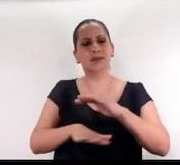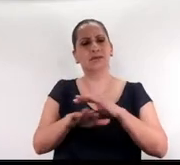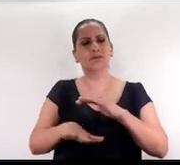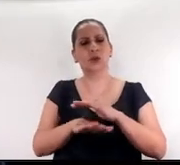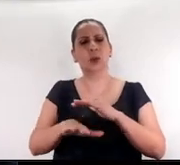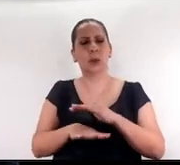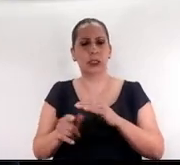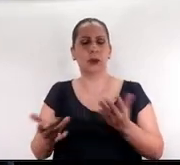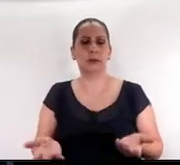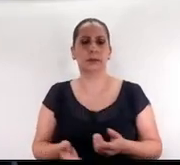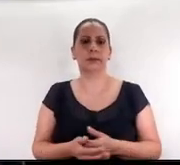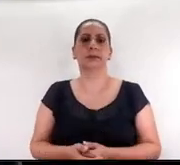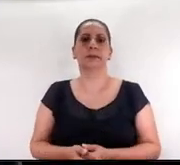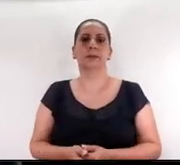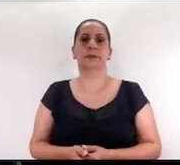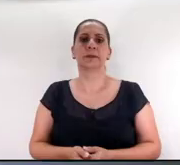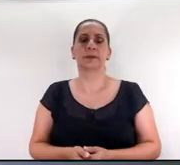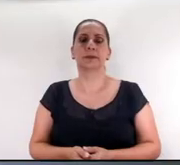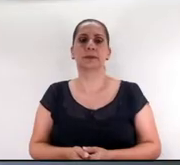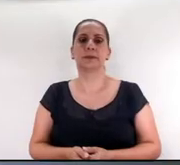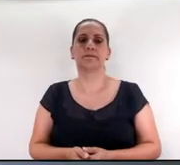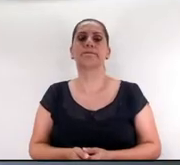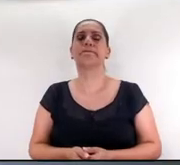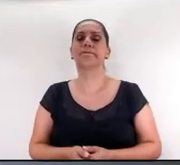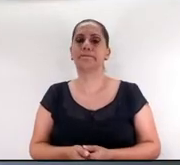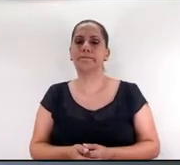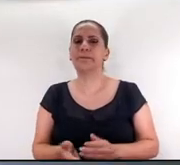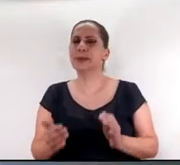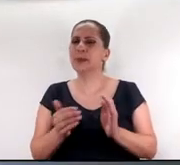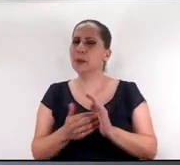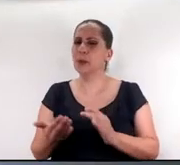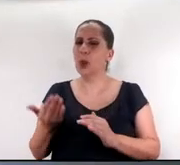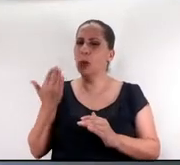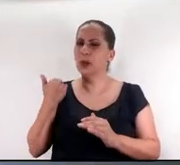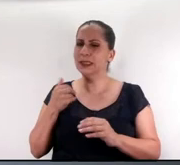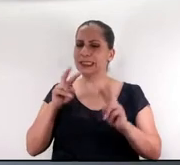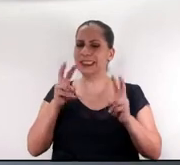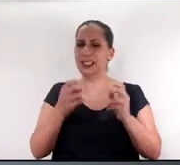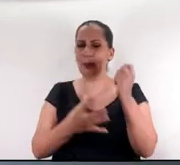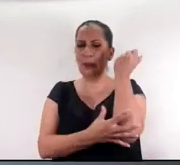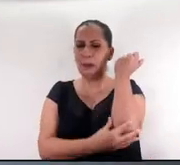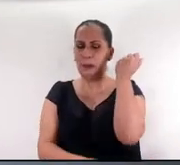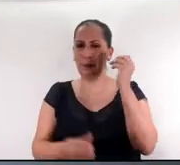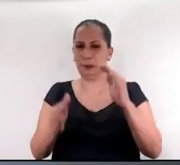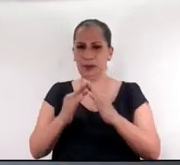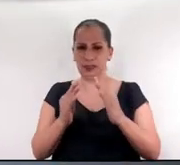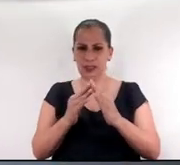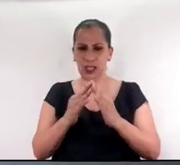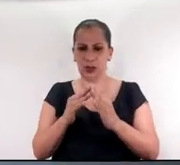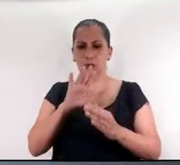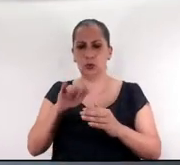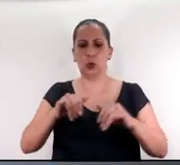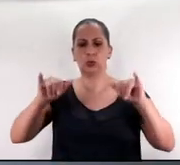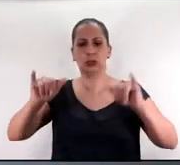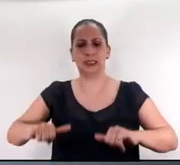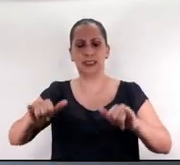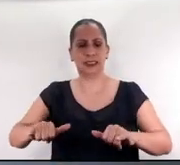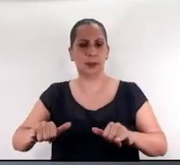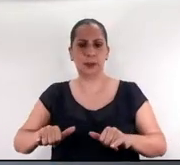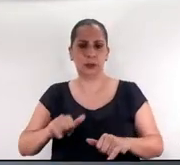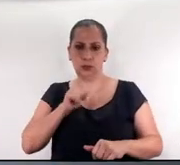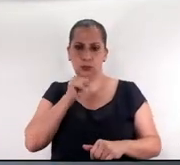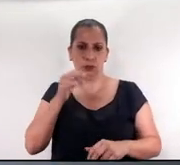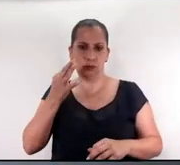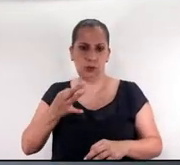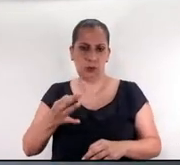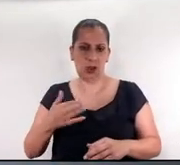concentrarse en lo que es esencial. Volviéndonos al tema sobre los precarios y la atención de los asentamientos informales, justamente